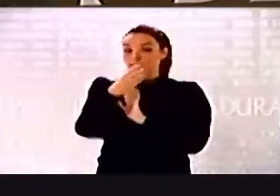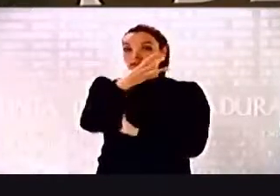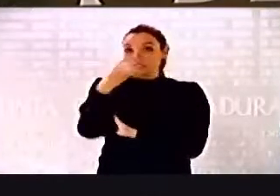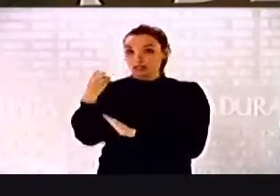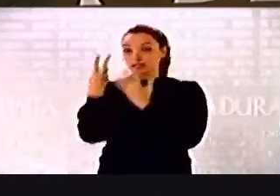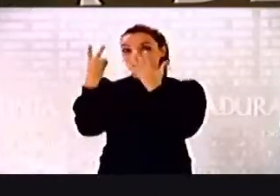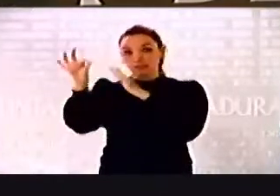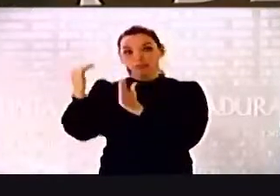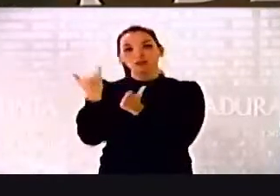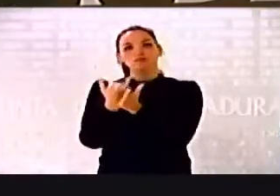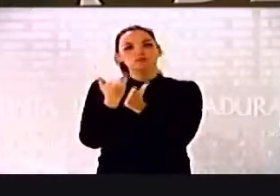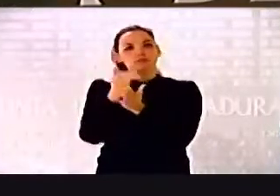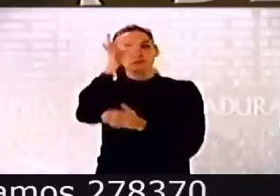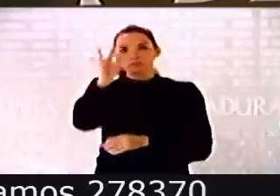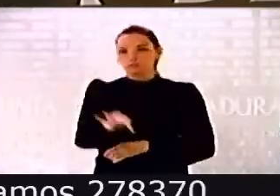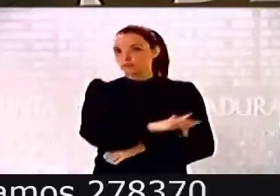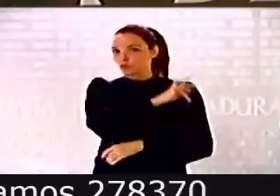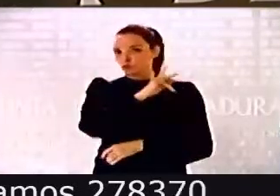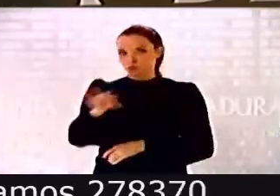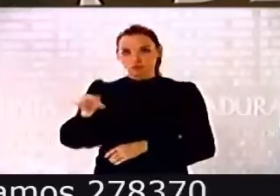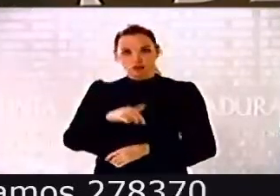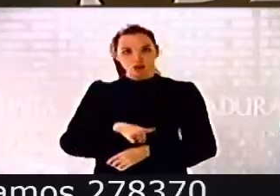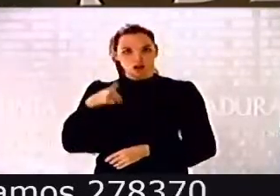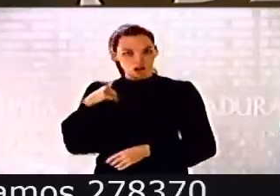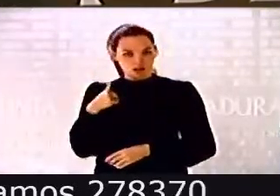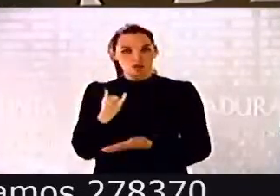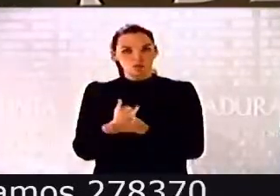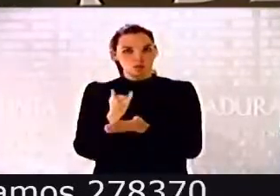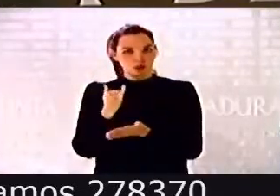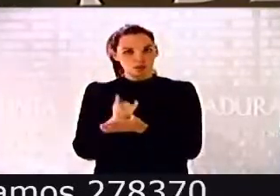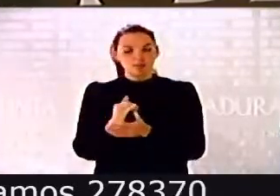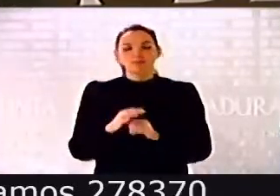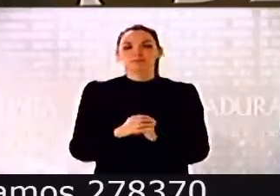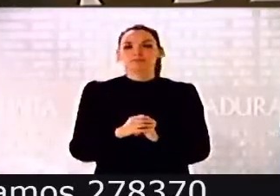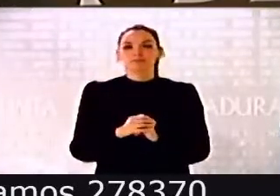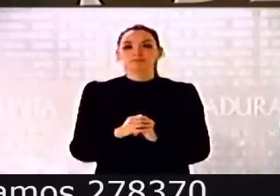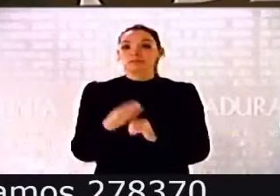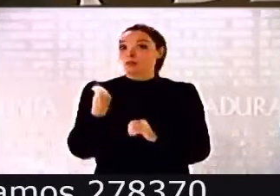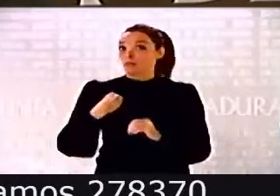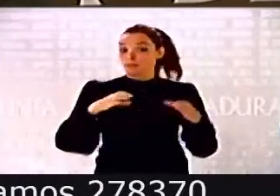278.370 pruebas en general, de las cuales